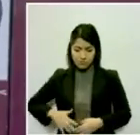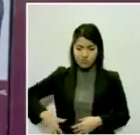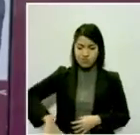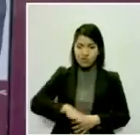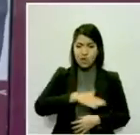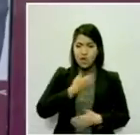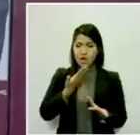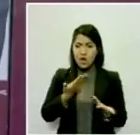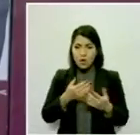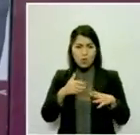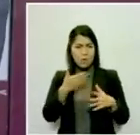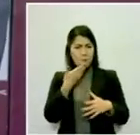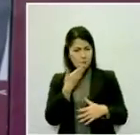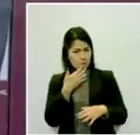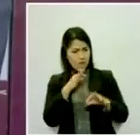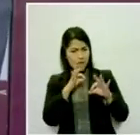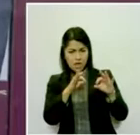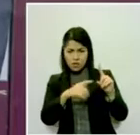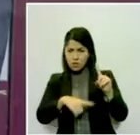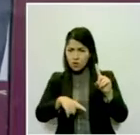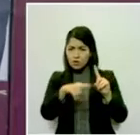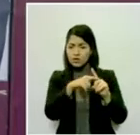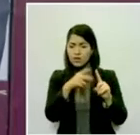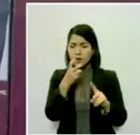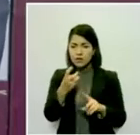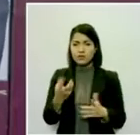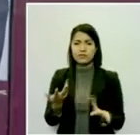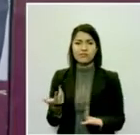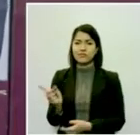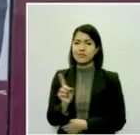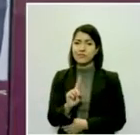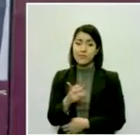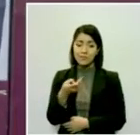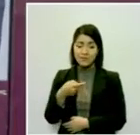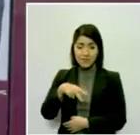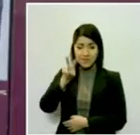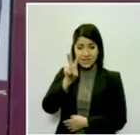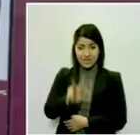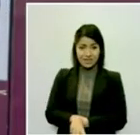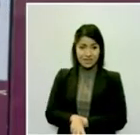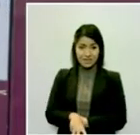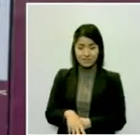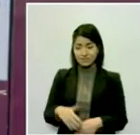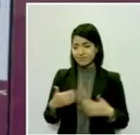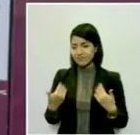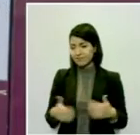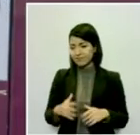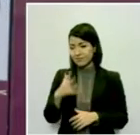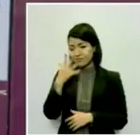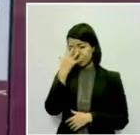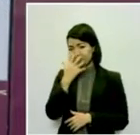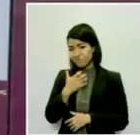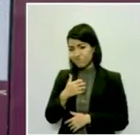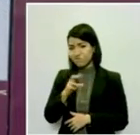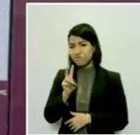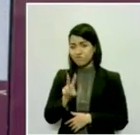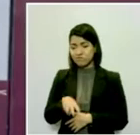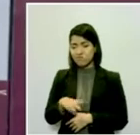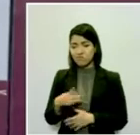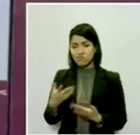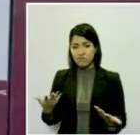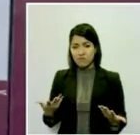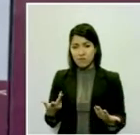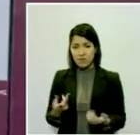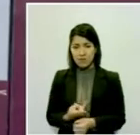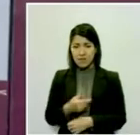el ejemplo a seguir, y es verdaderamente algo triste lo que ocurrió